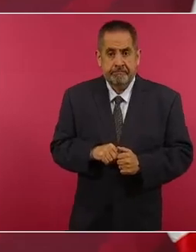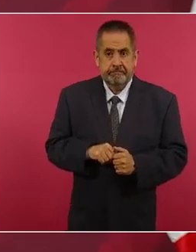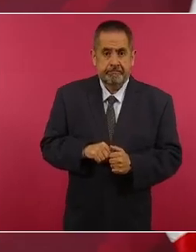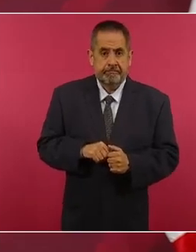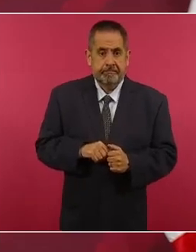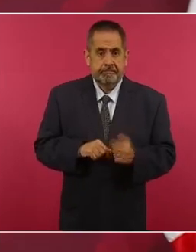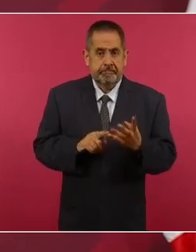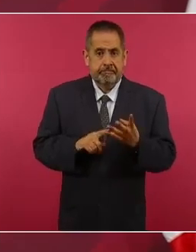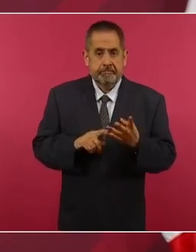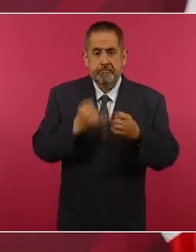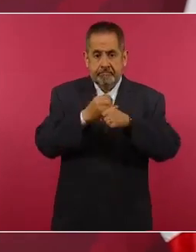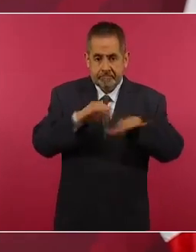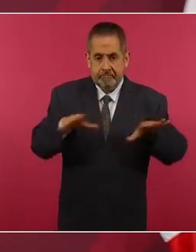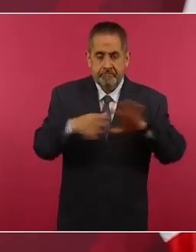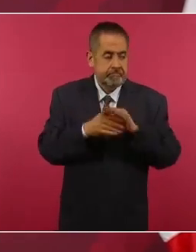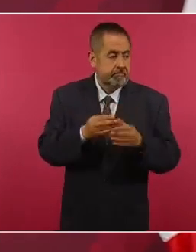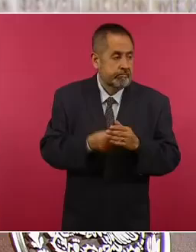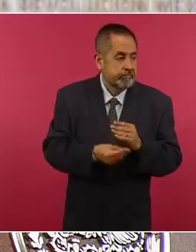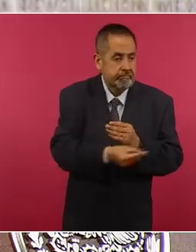¿En información?